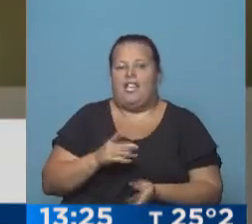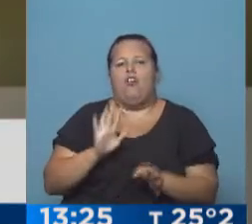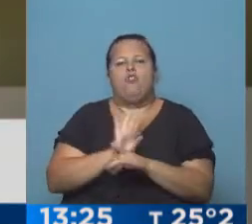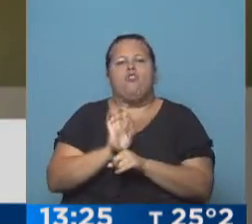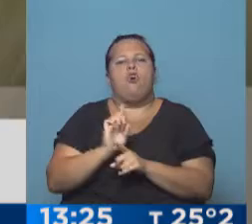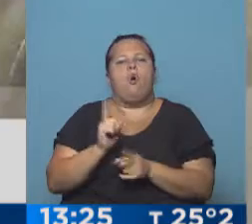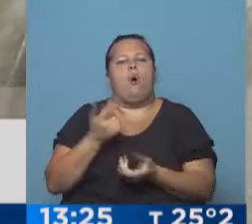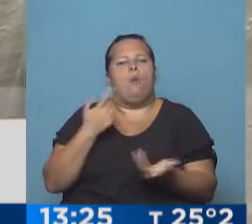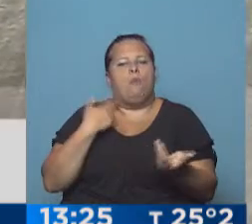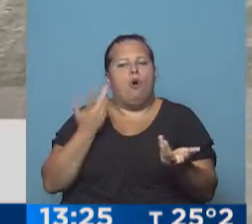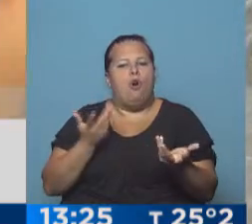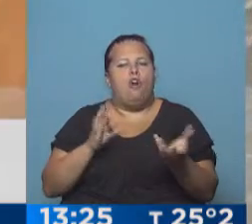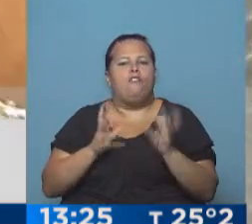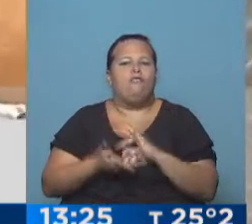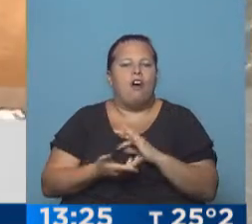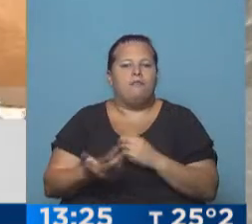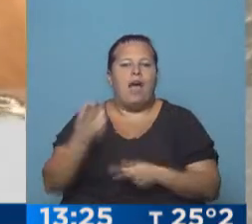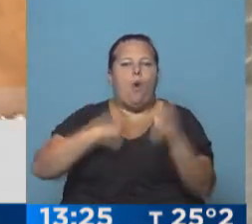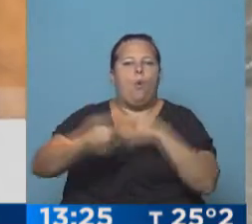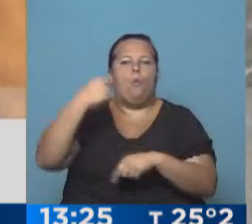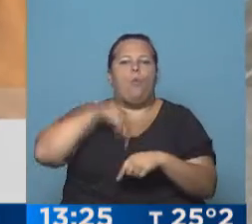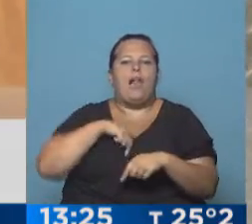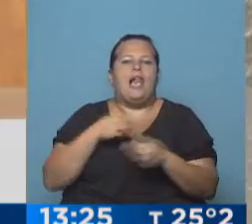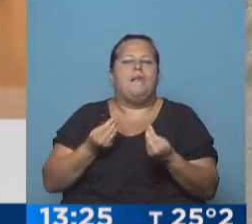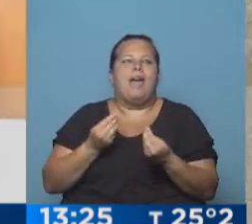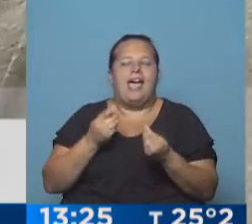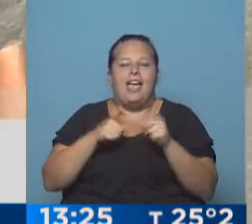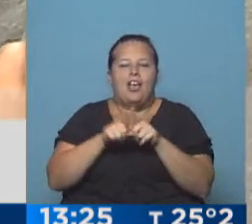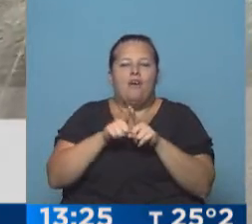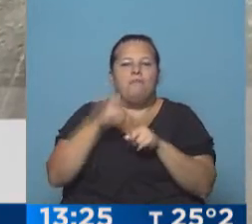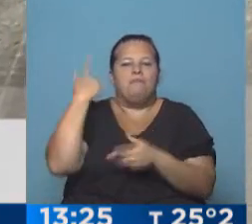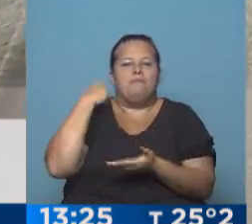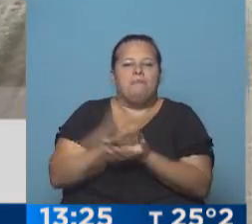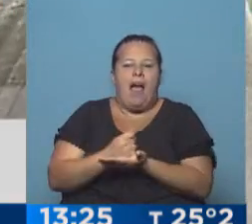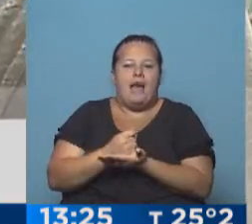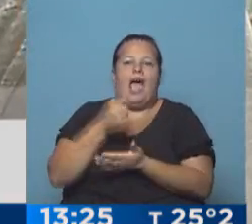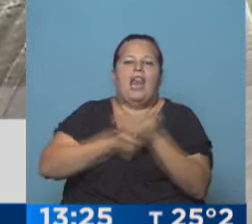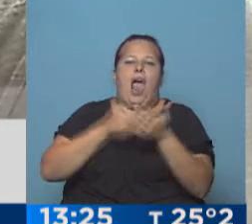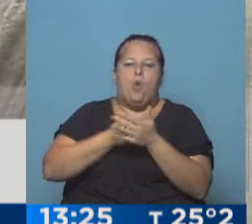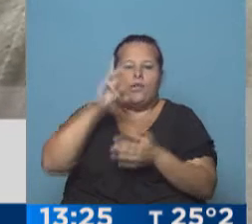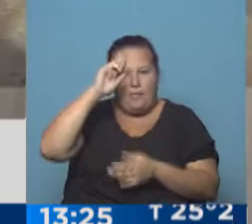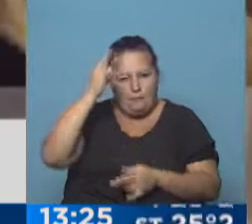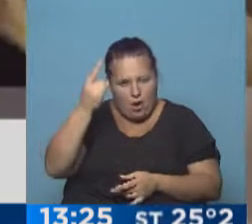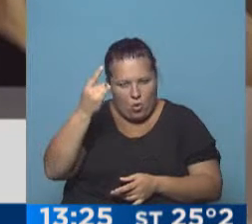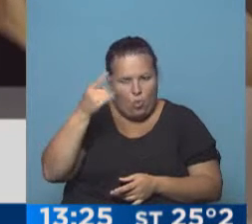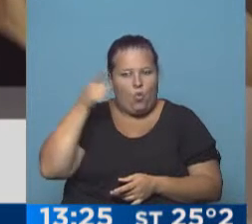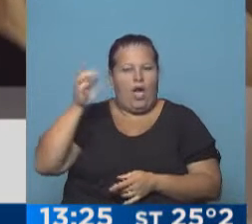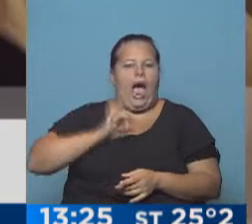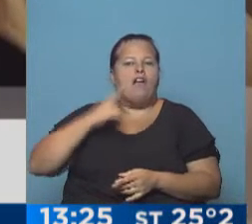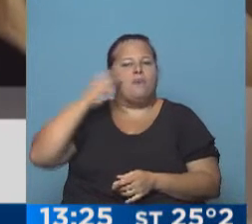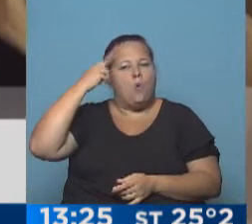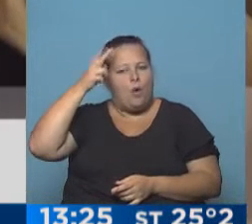una revisión, una introspección a lo que dejó la lucha armada en el Perú, la de los años